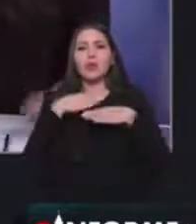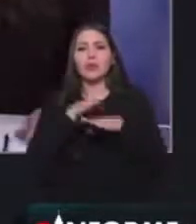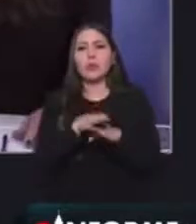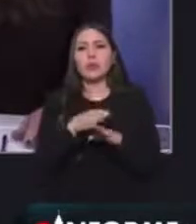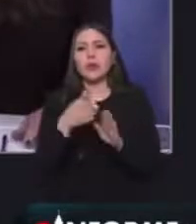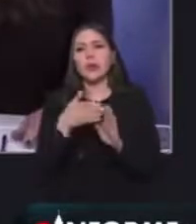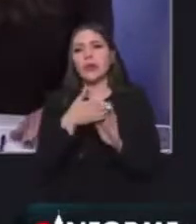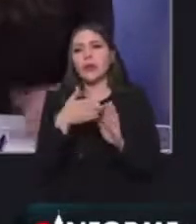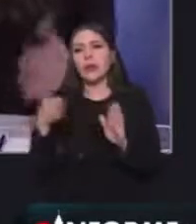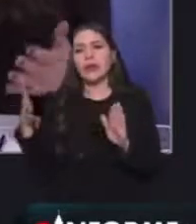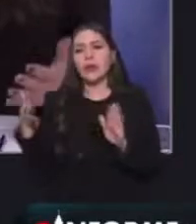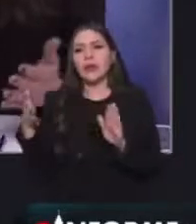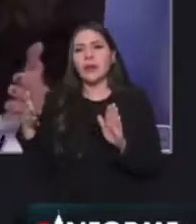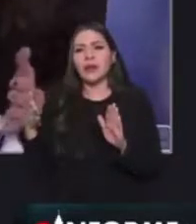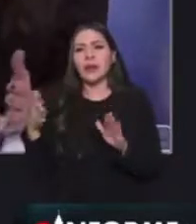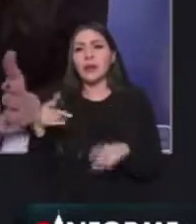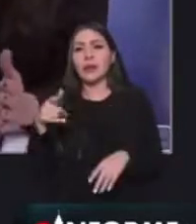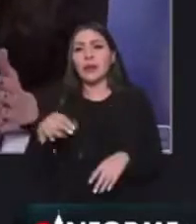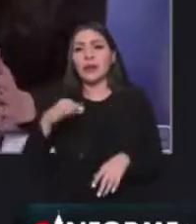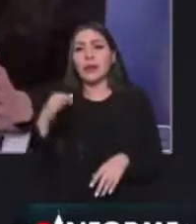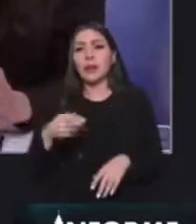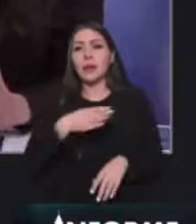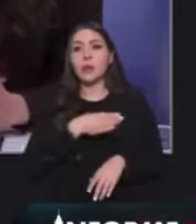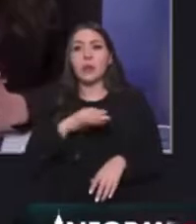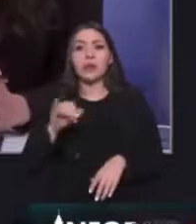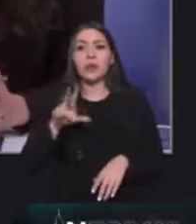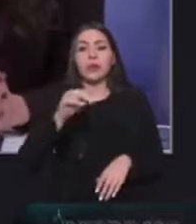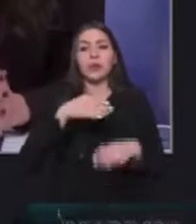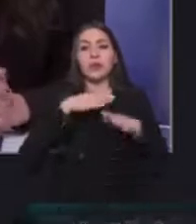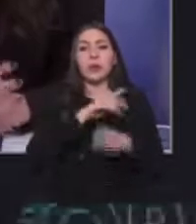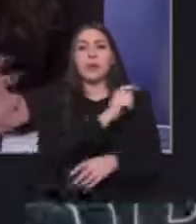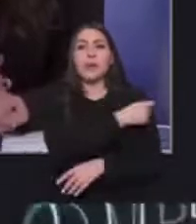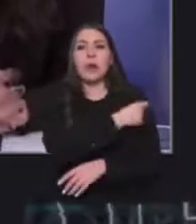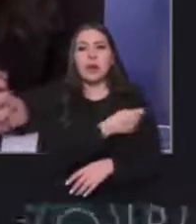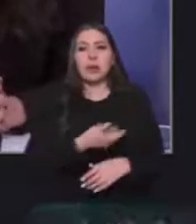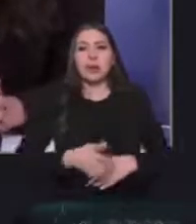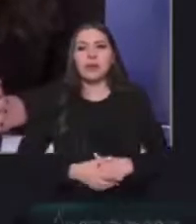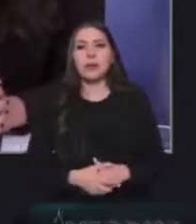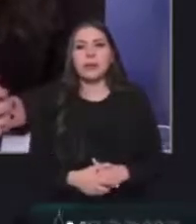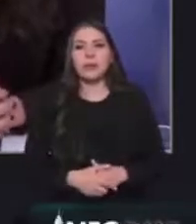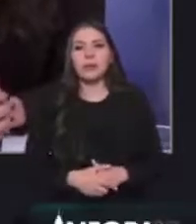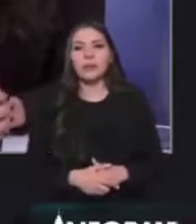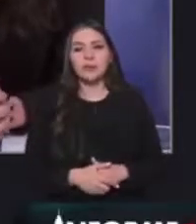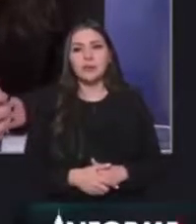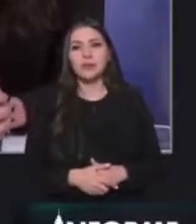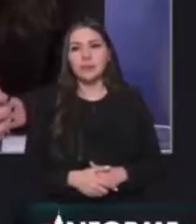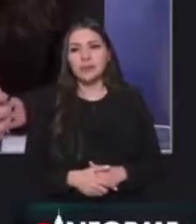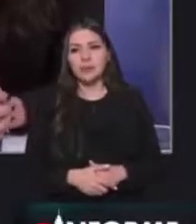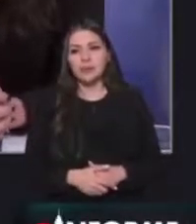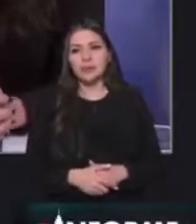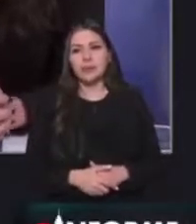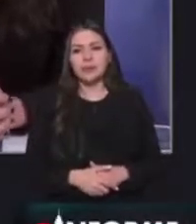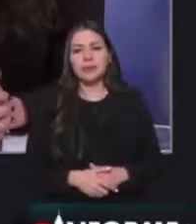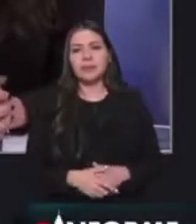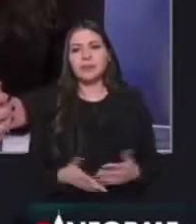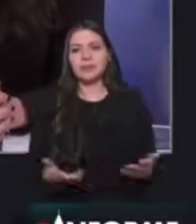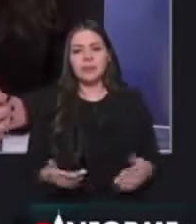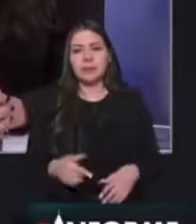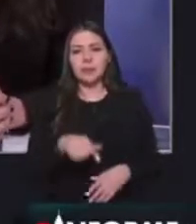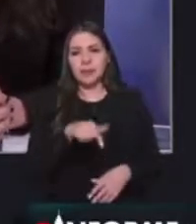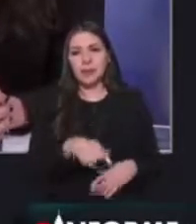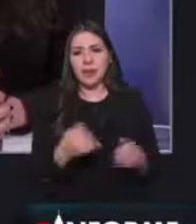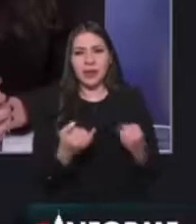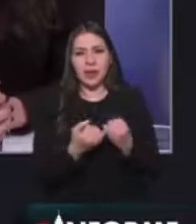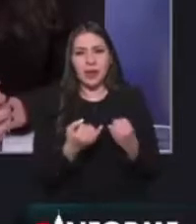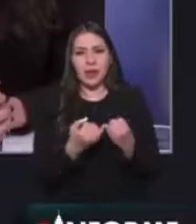la eficacia, al fin y al cabo, de las vacunas? Pues mira, aquí como en todo lo que llevamos, ¿no? La información es